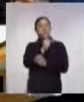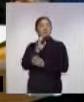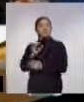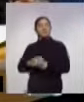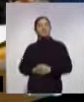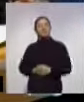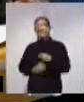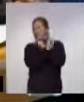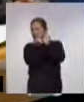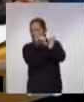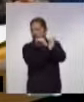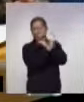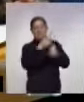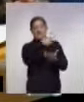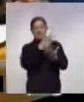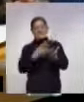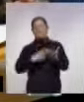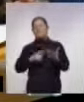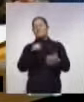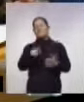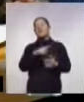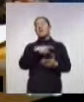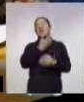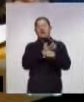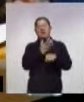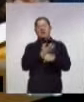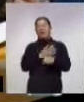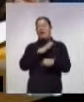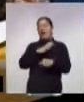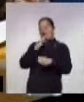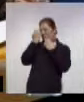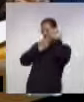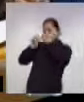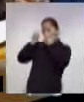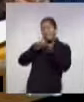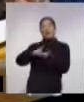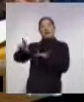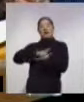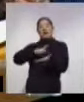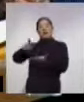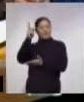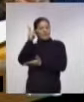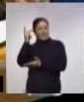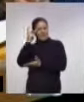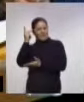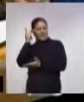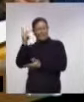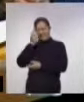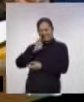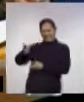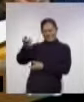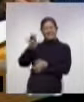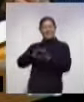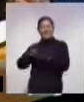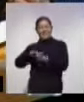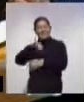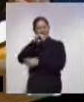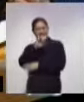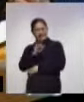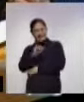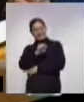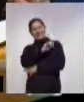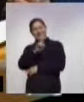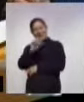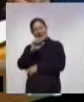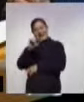el plan israelí-estadounidense, que cuestiona los derechos de los palestinos y viene para decir que la paz con Israel todavía es